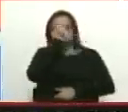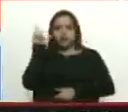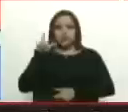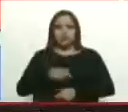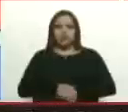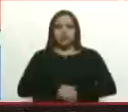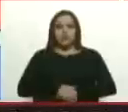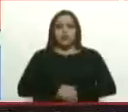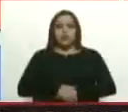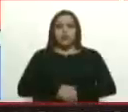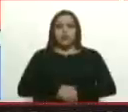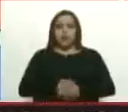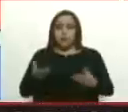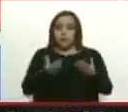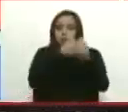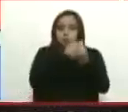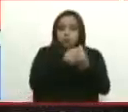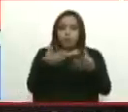de China.